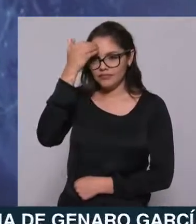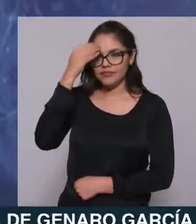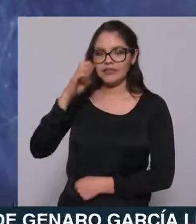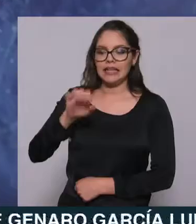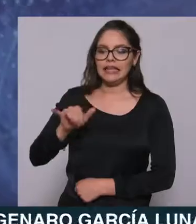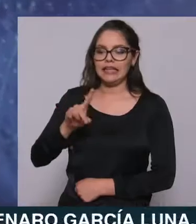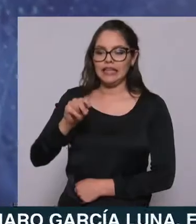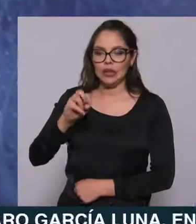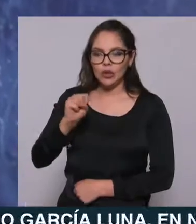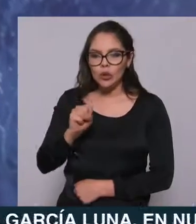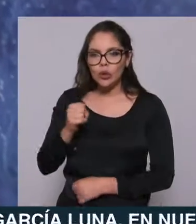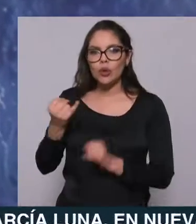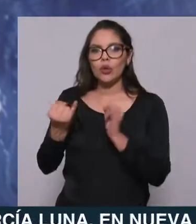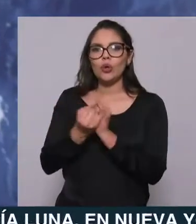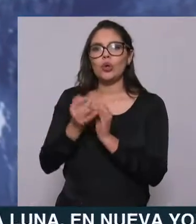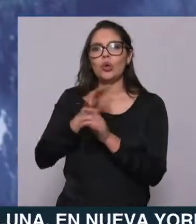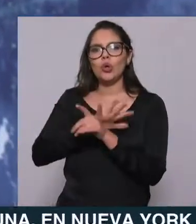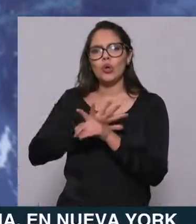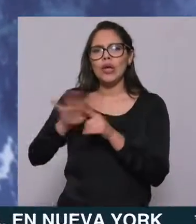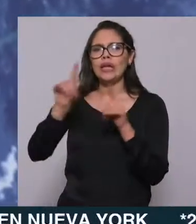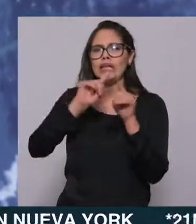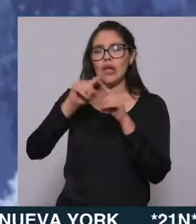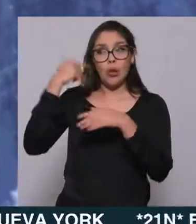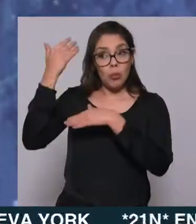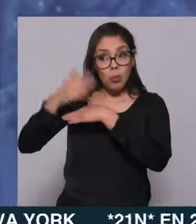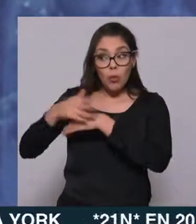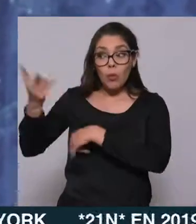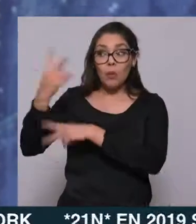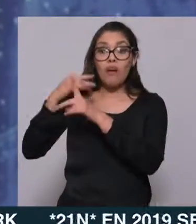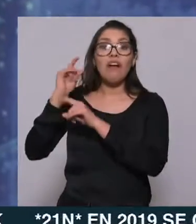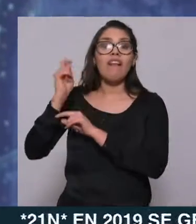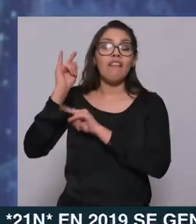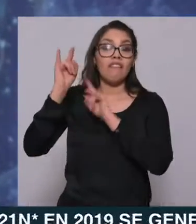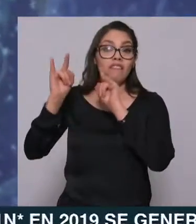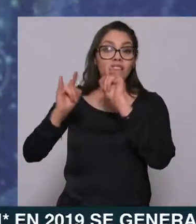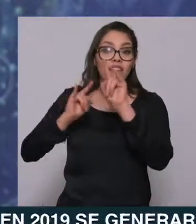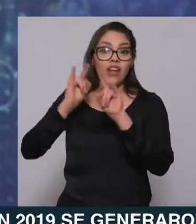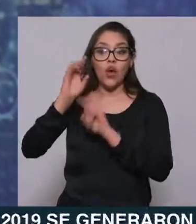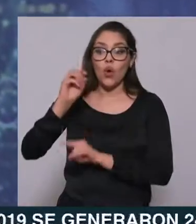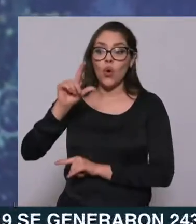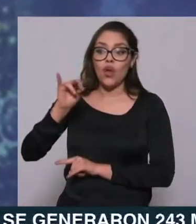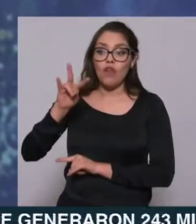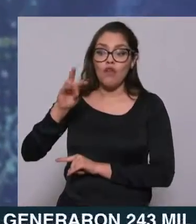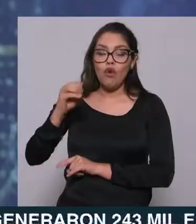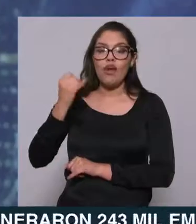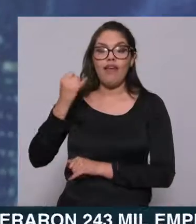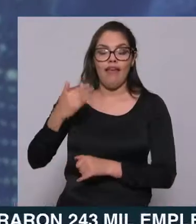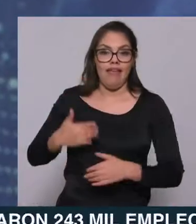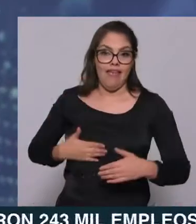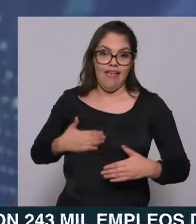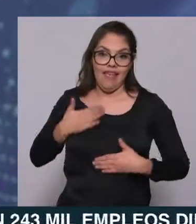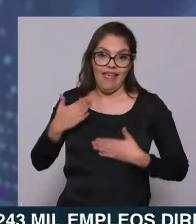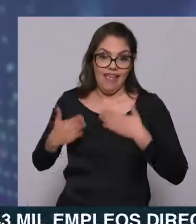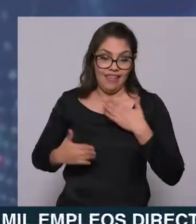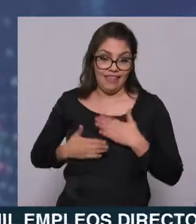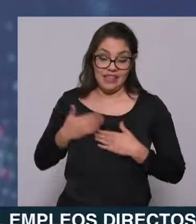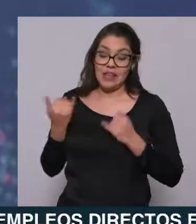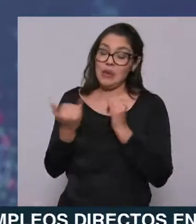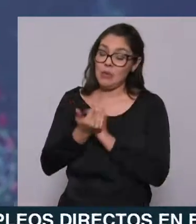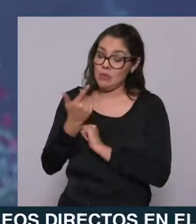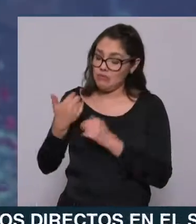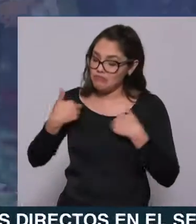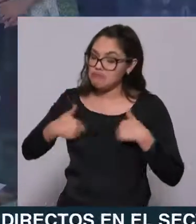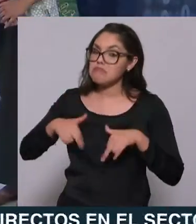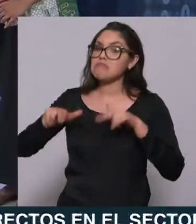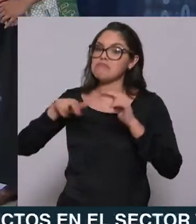ejidos, conocer también la dulce cristalizado. Próximamente se viene la feria de la Olivo y la Alegría y pues también esta representativa